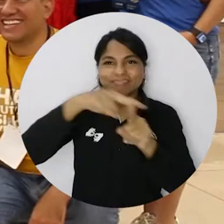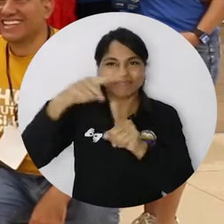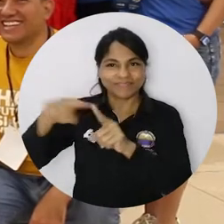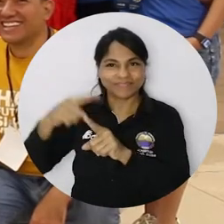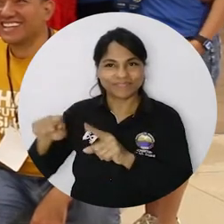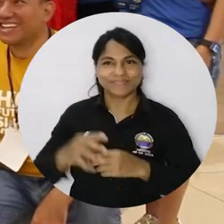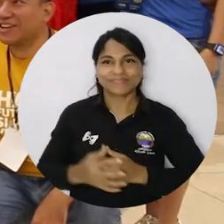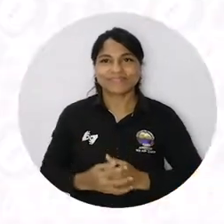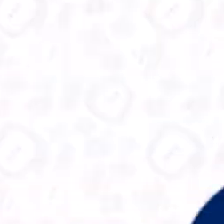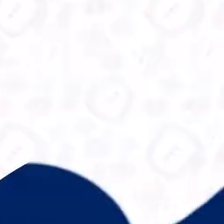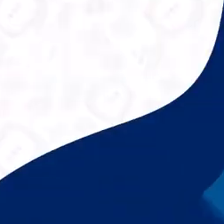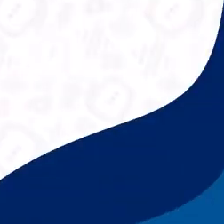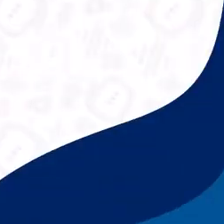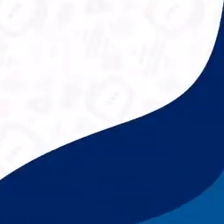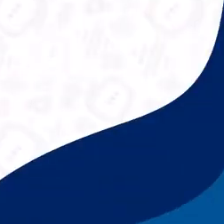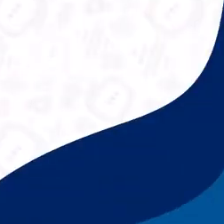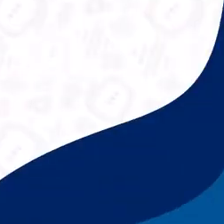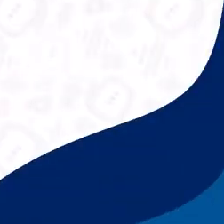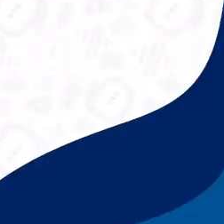contextos diversos.